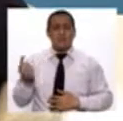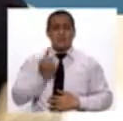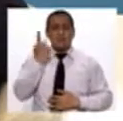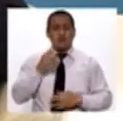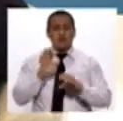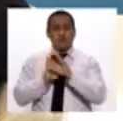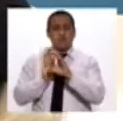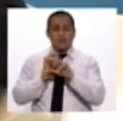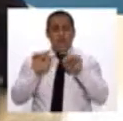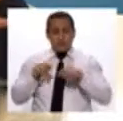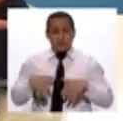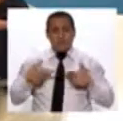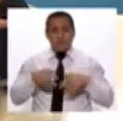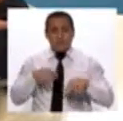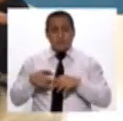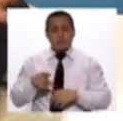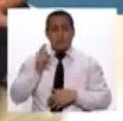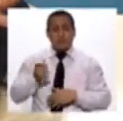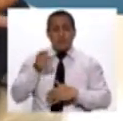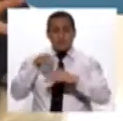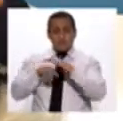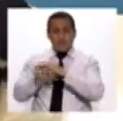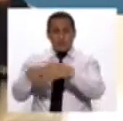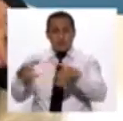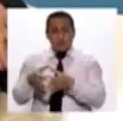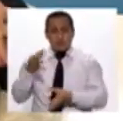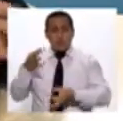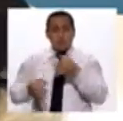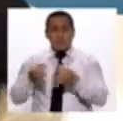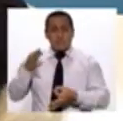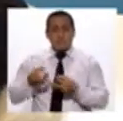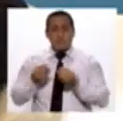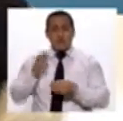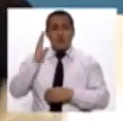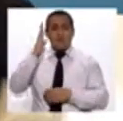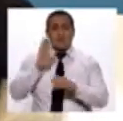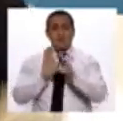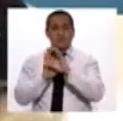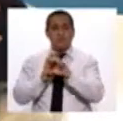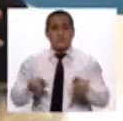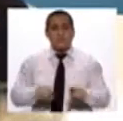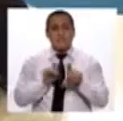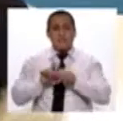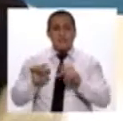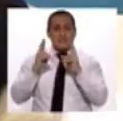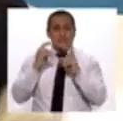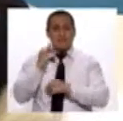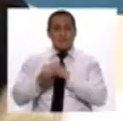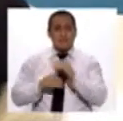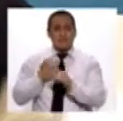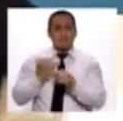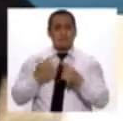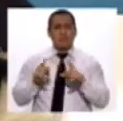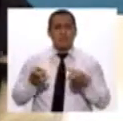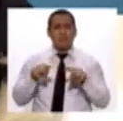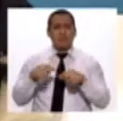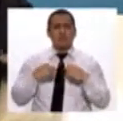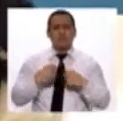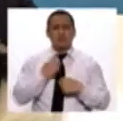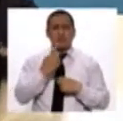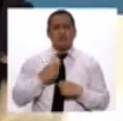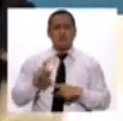constitucional. Eso lo puede hacer un juez del Poder Judicial, porque así lo dice la Constitución, dice la doctrina internacional. Pero cuando yo